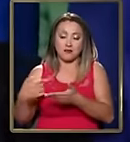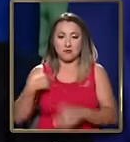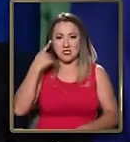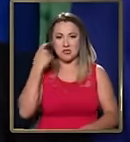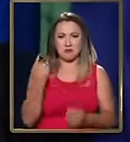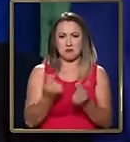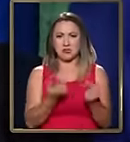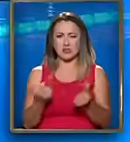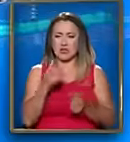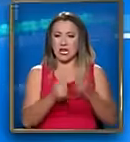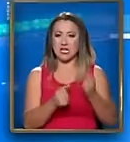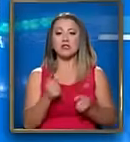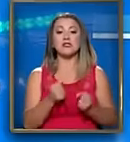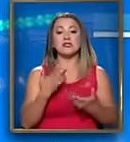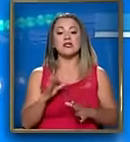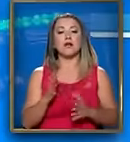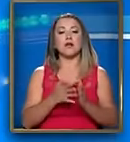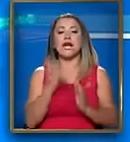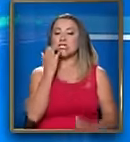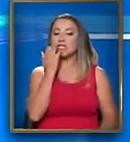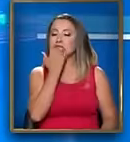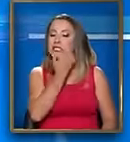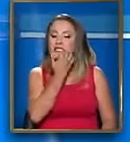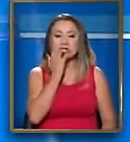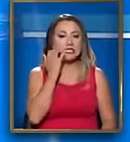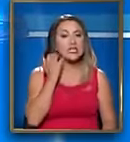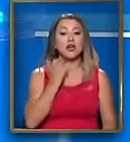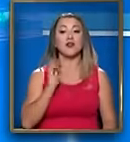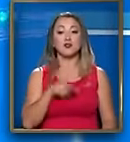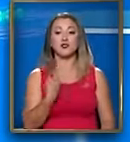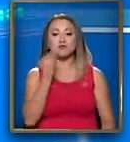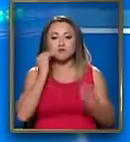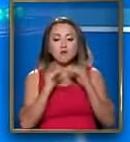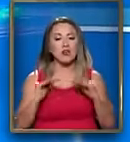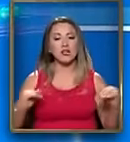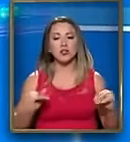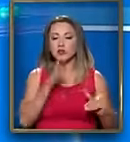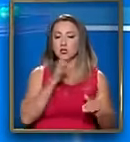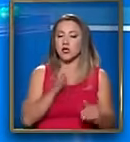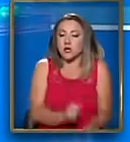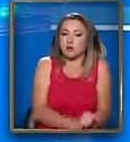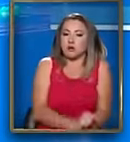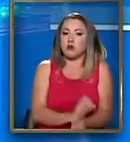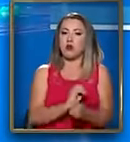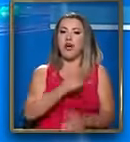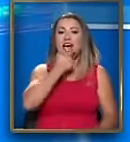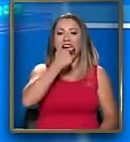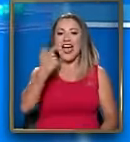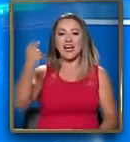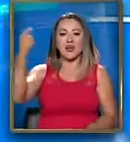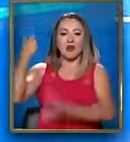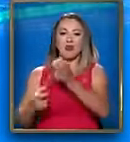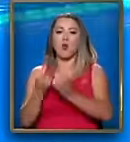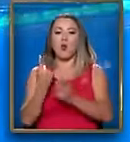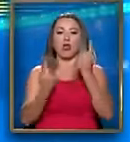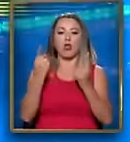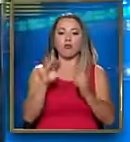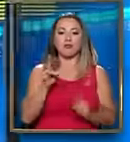Hubo un tiempo en que mi abuela le dio por comerse las uñas y nosotros los nietos no sabíamos si amarrarle el brazo o esconderle la placa. Pues mira. Hubo